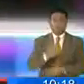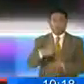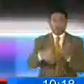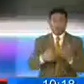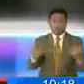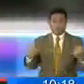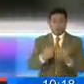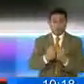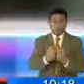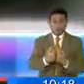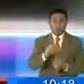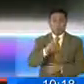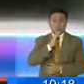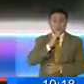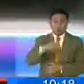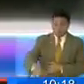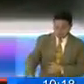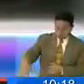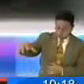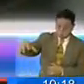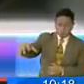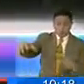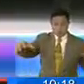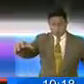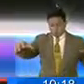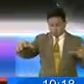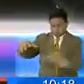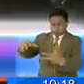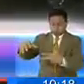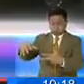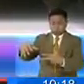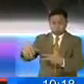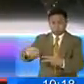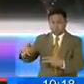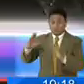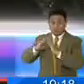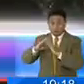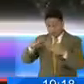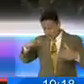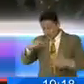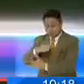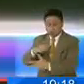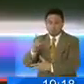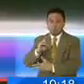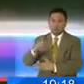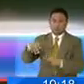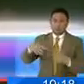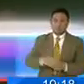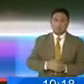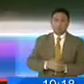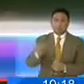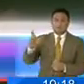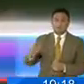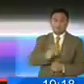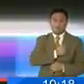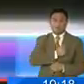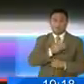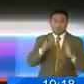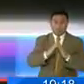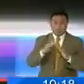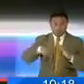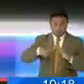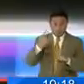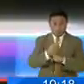un hidrante de agua impidió que uno de los automotores no se impacte contra una vivienda. El propietario de la misma mencionó que no es la